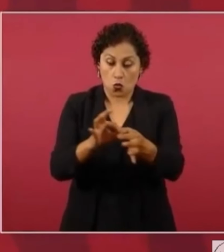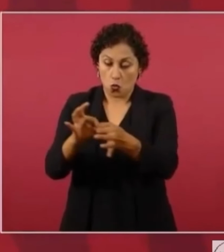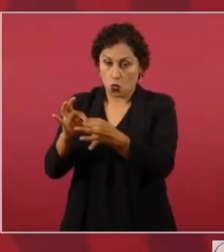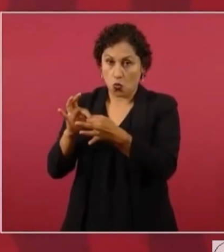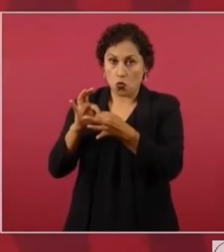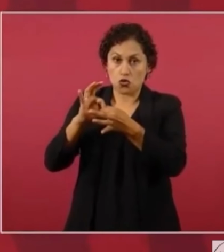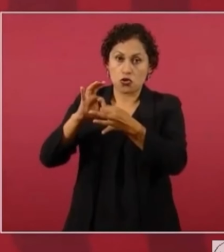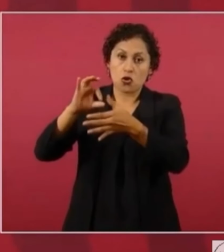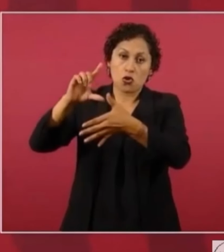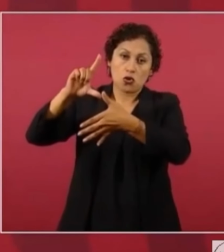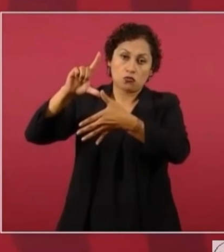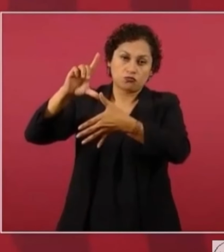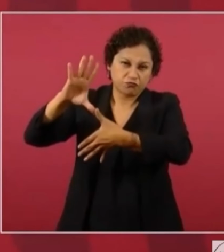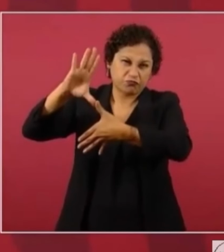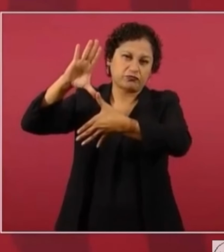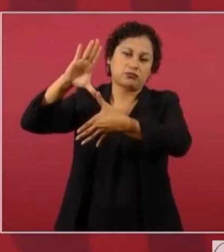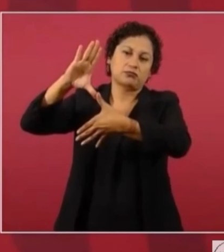continente,